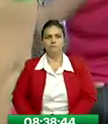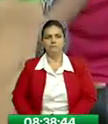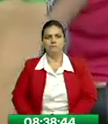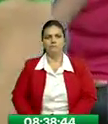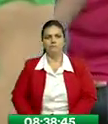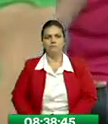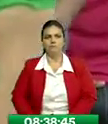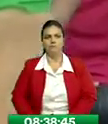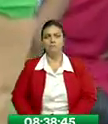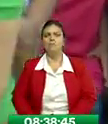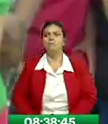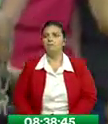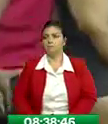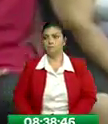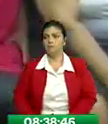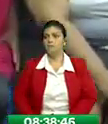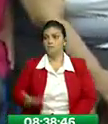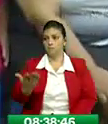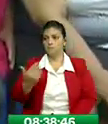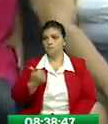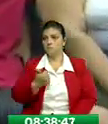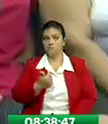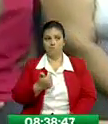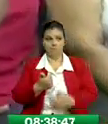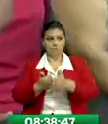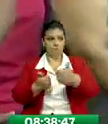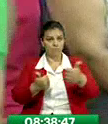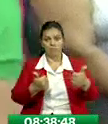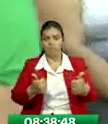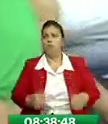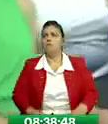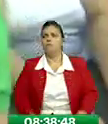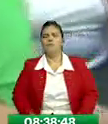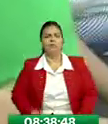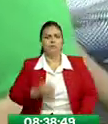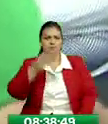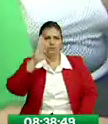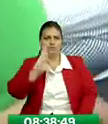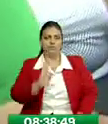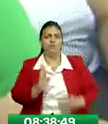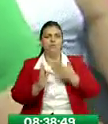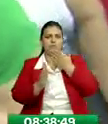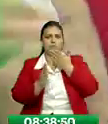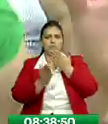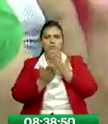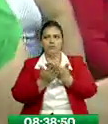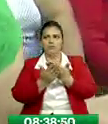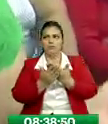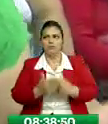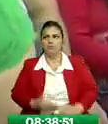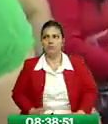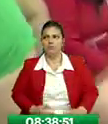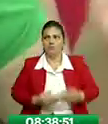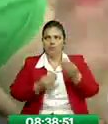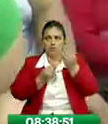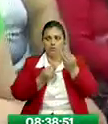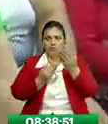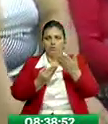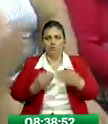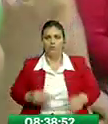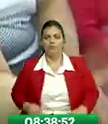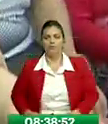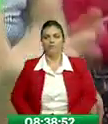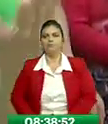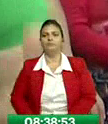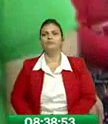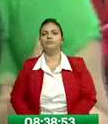gracias a Dios sí, están bien. Estamos bien. Gracias a Dios estamos bien. ¿Qué han hecho? El propósito es que ha habido últimamente un caso que se llegó